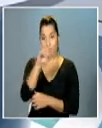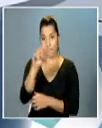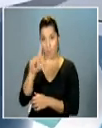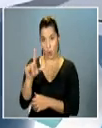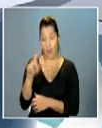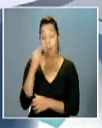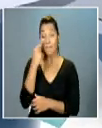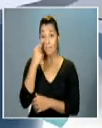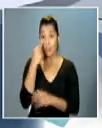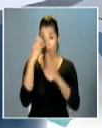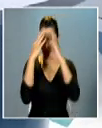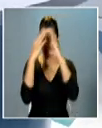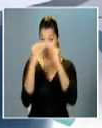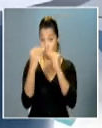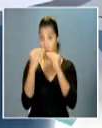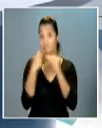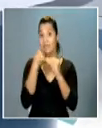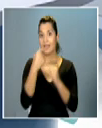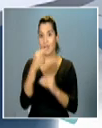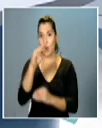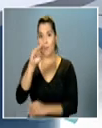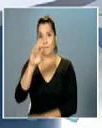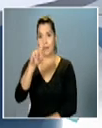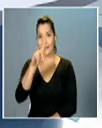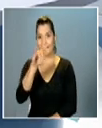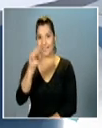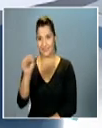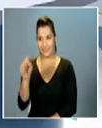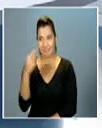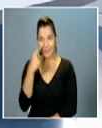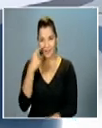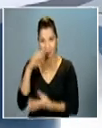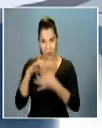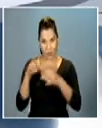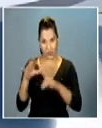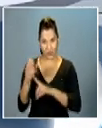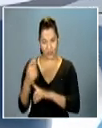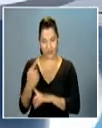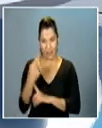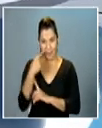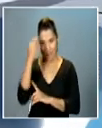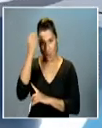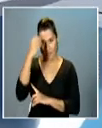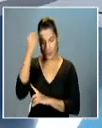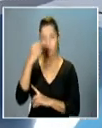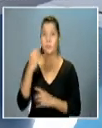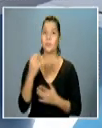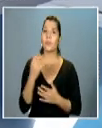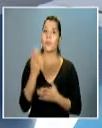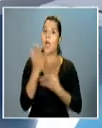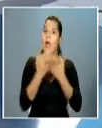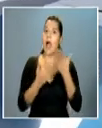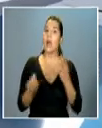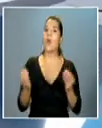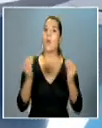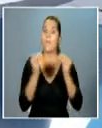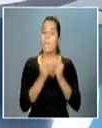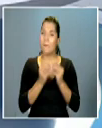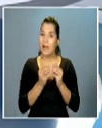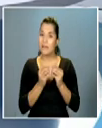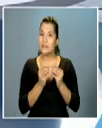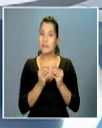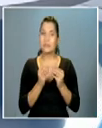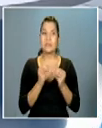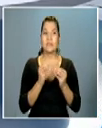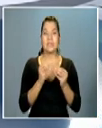las informaciones que nos presentaba Melissa, la reacción de la gente, es un elemento más donde crece la sensación de